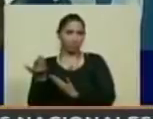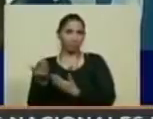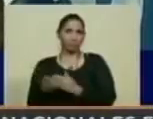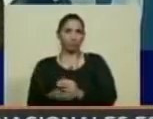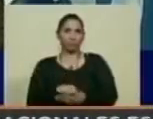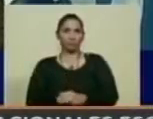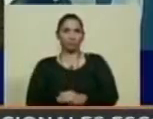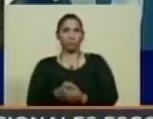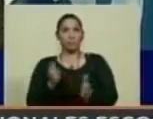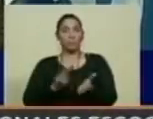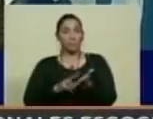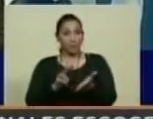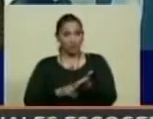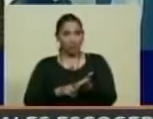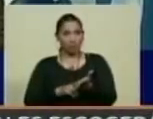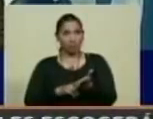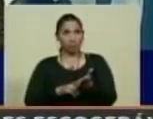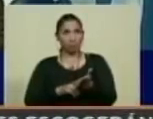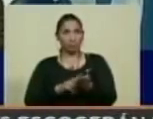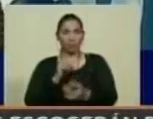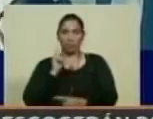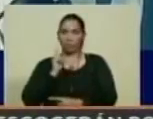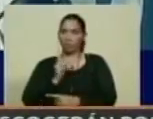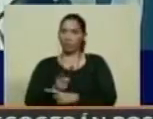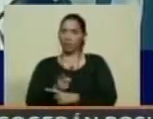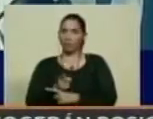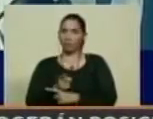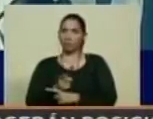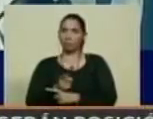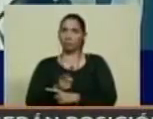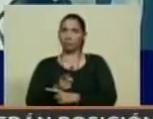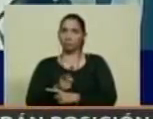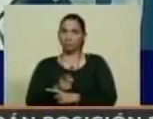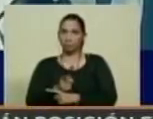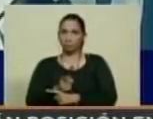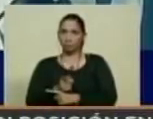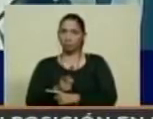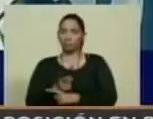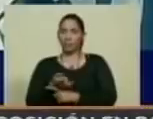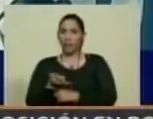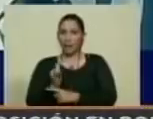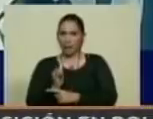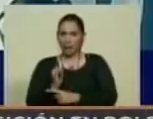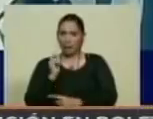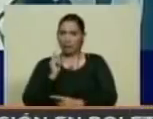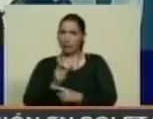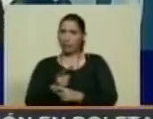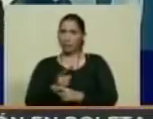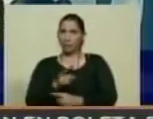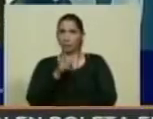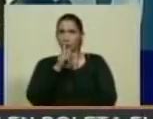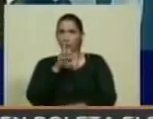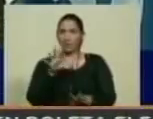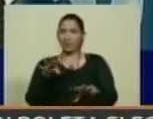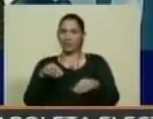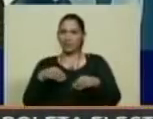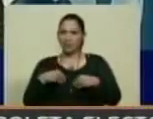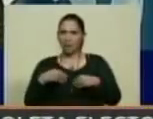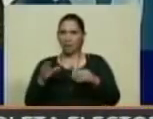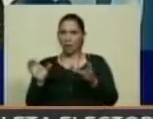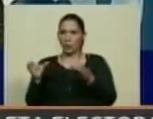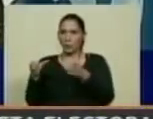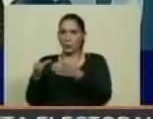la verdad es lo que debe aparecer. Y hay que silenciar, repito, a los hechiceros